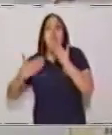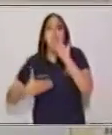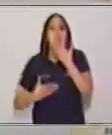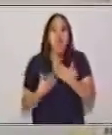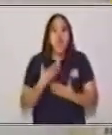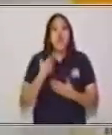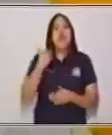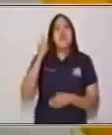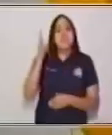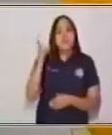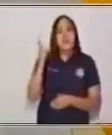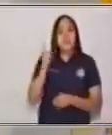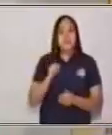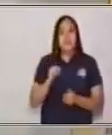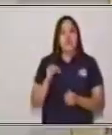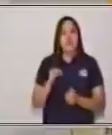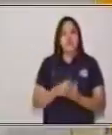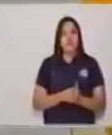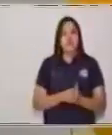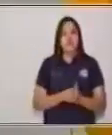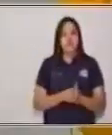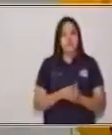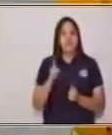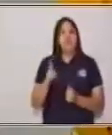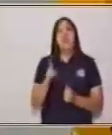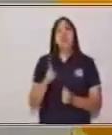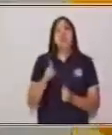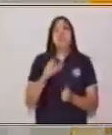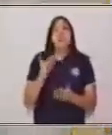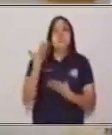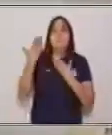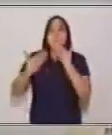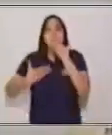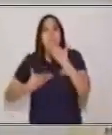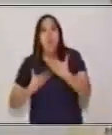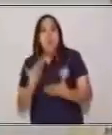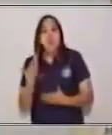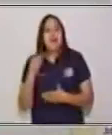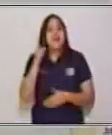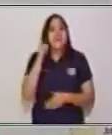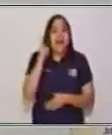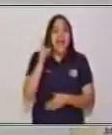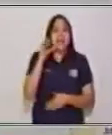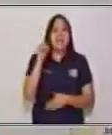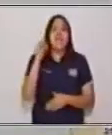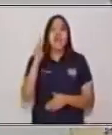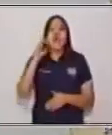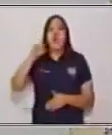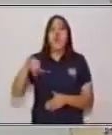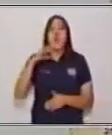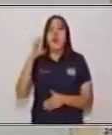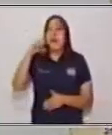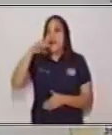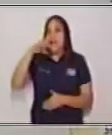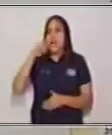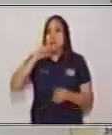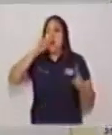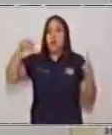Excelente, poemas. Por ende, esto va a ser mi objeto directo porque responde al